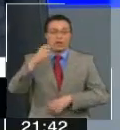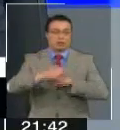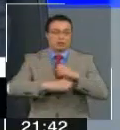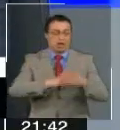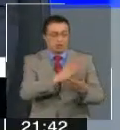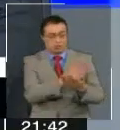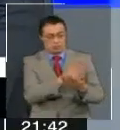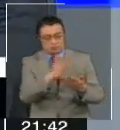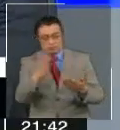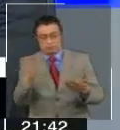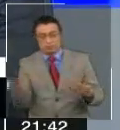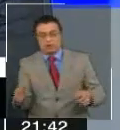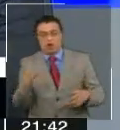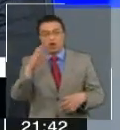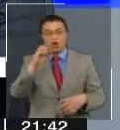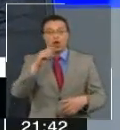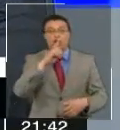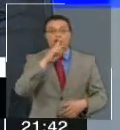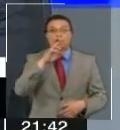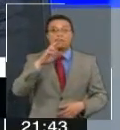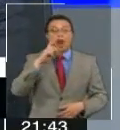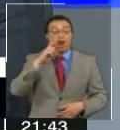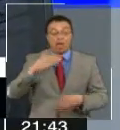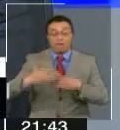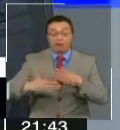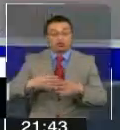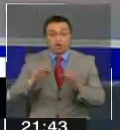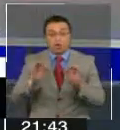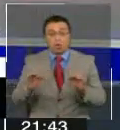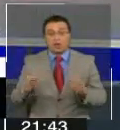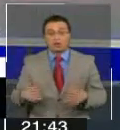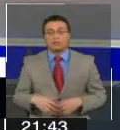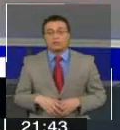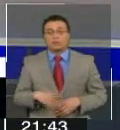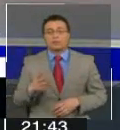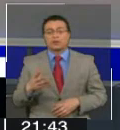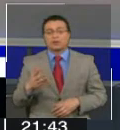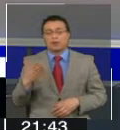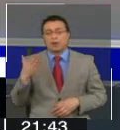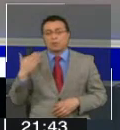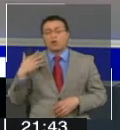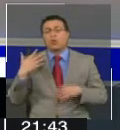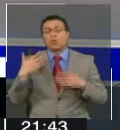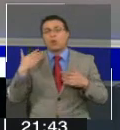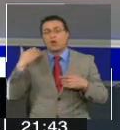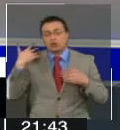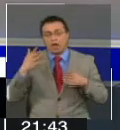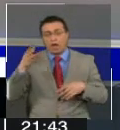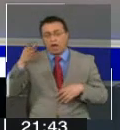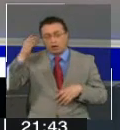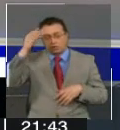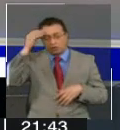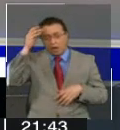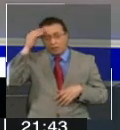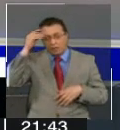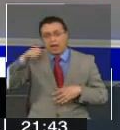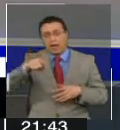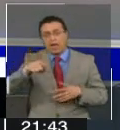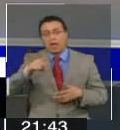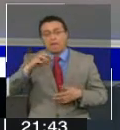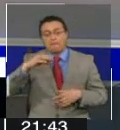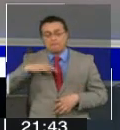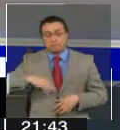que la Contraloría actuó de esa forma. Ahora yo quiero... ¿Desde cuándo se llevan tomando razón de